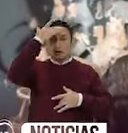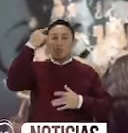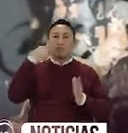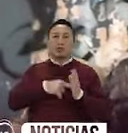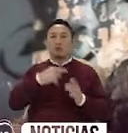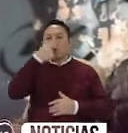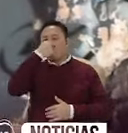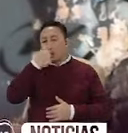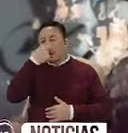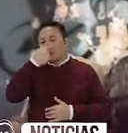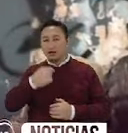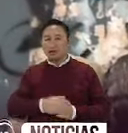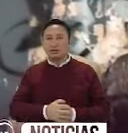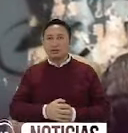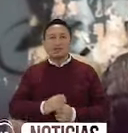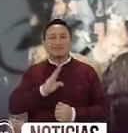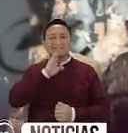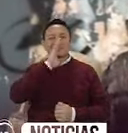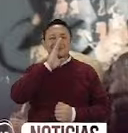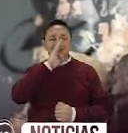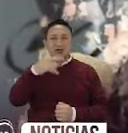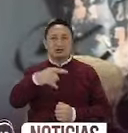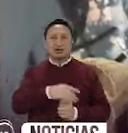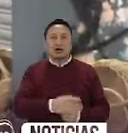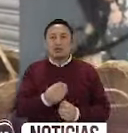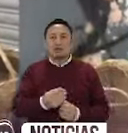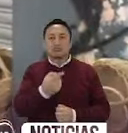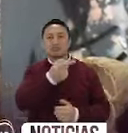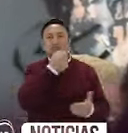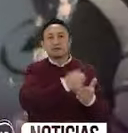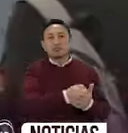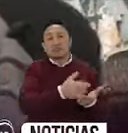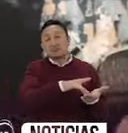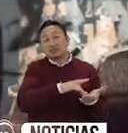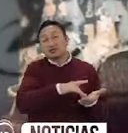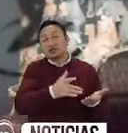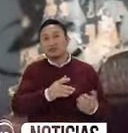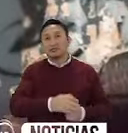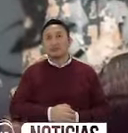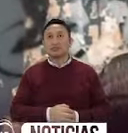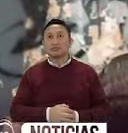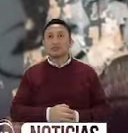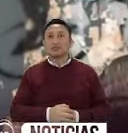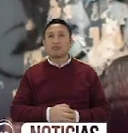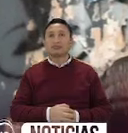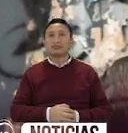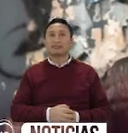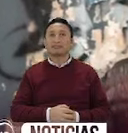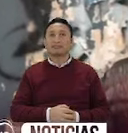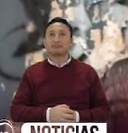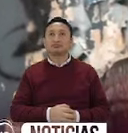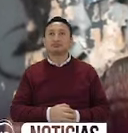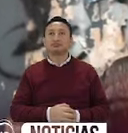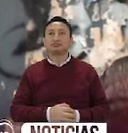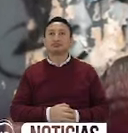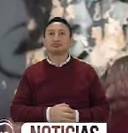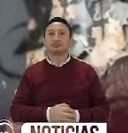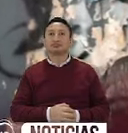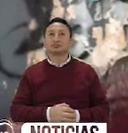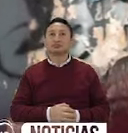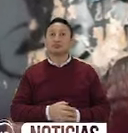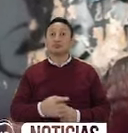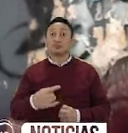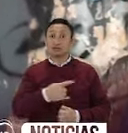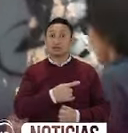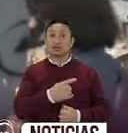una gripe, siempre la primera opción es a la farmacia, al conocido que nos venda antibióticos. Pero no debería